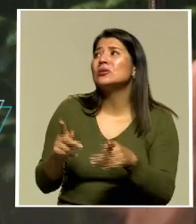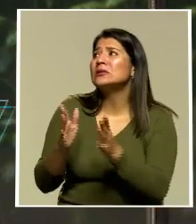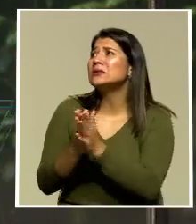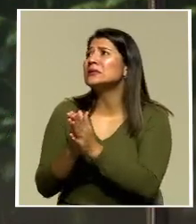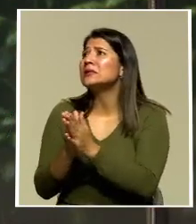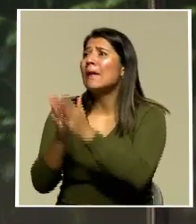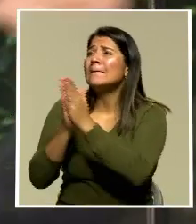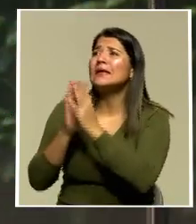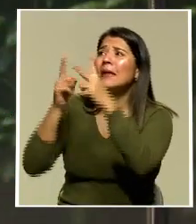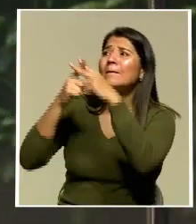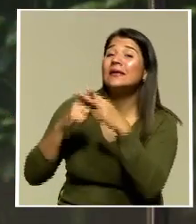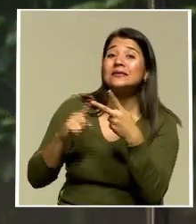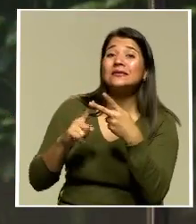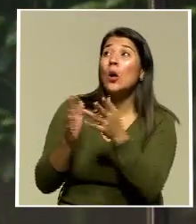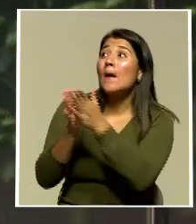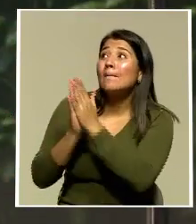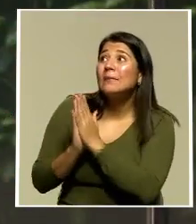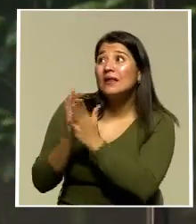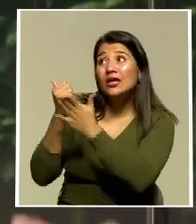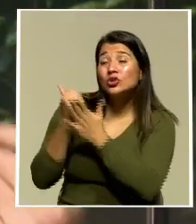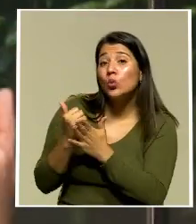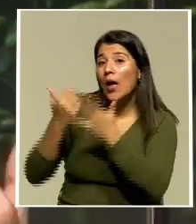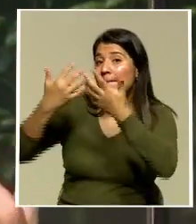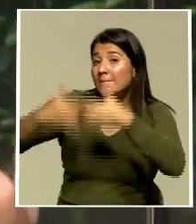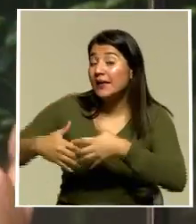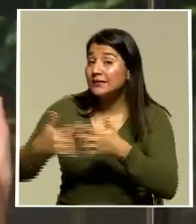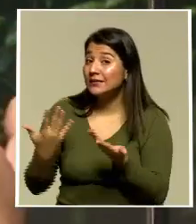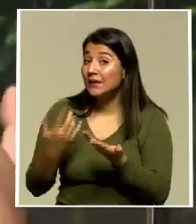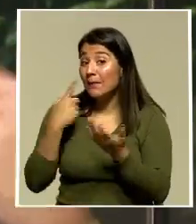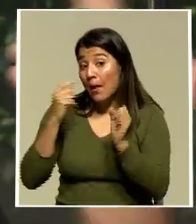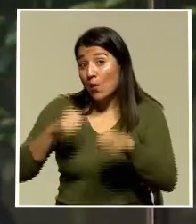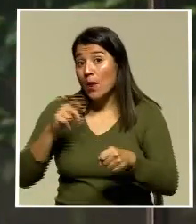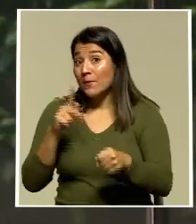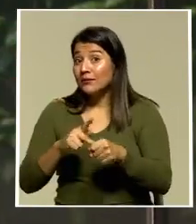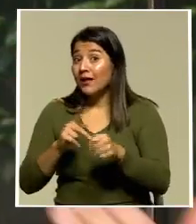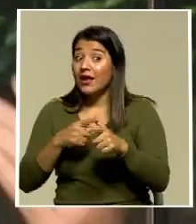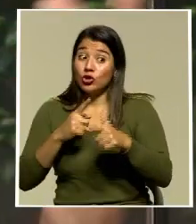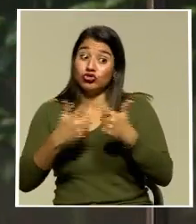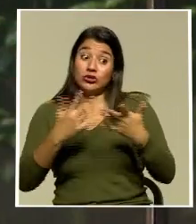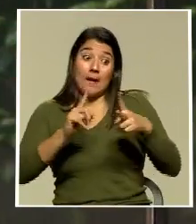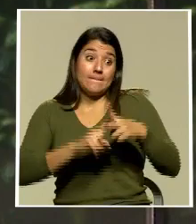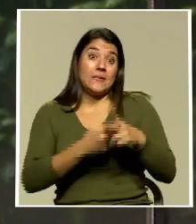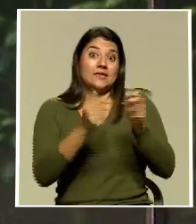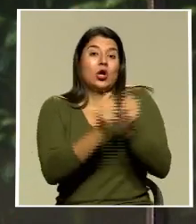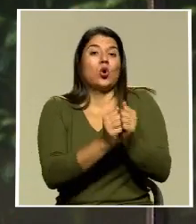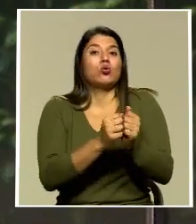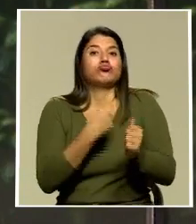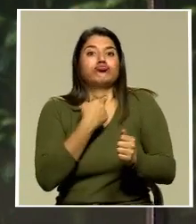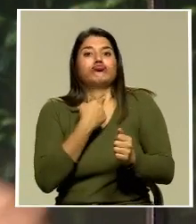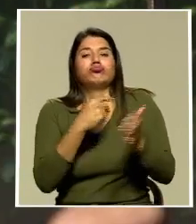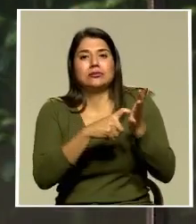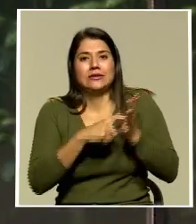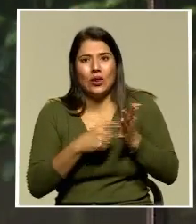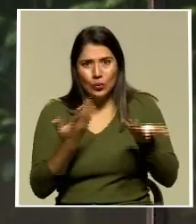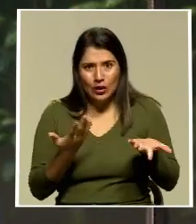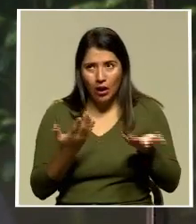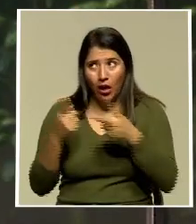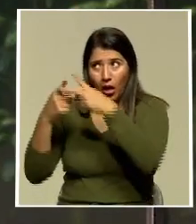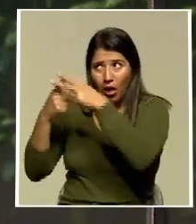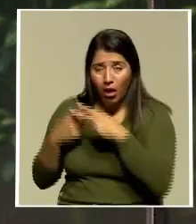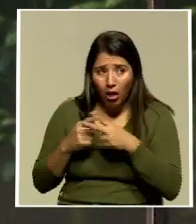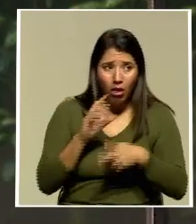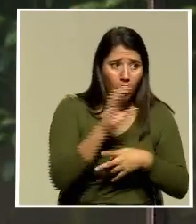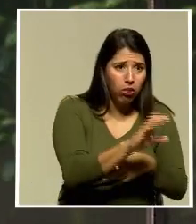empresas o a personas para poder postular la candidatura. Y entonces ya entran endeudados, ya entran amarrados, porque la persona que preste esa plata va a